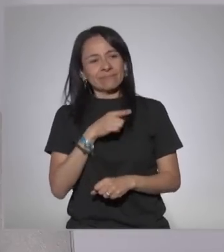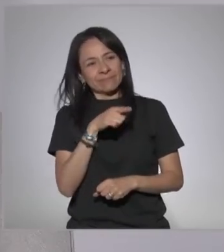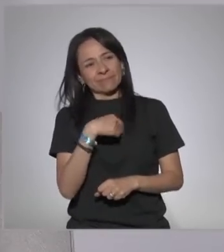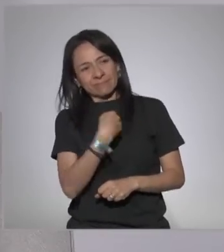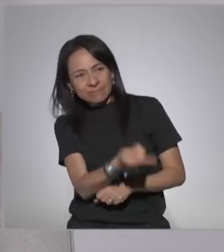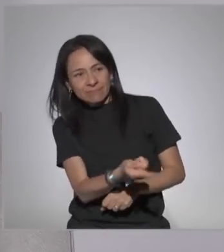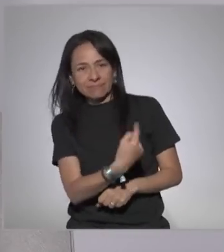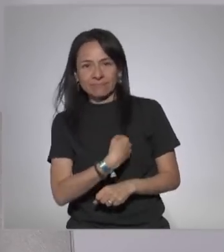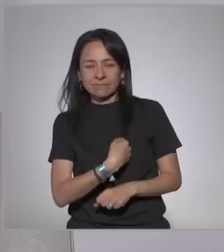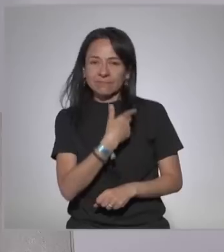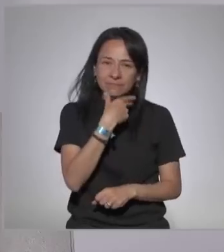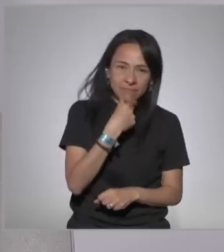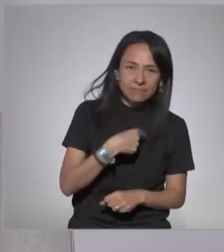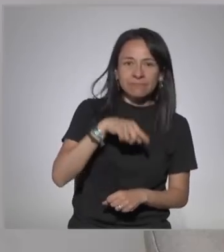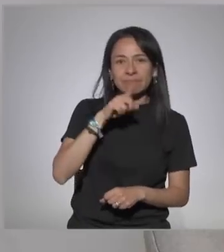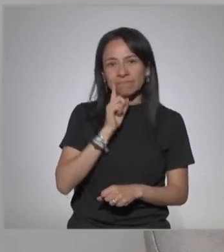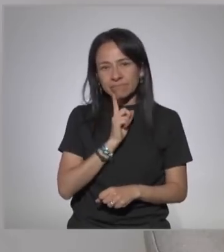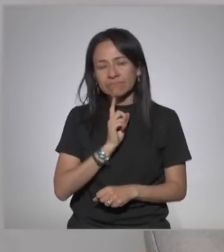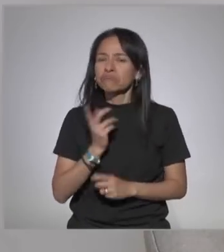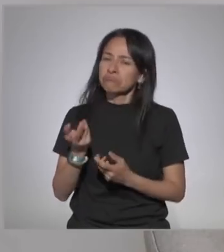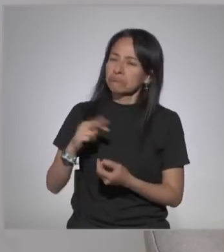también hay parejas